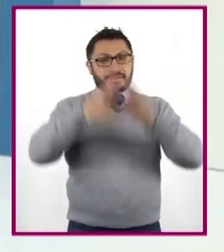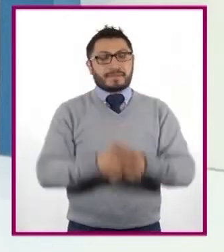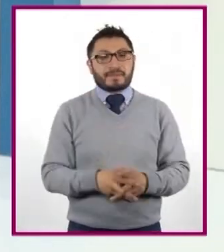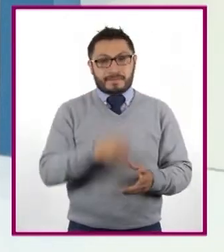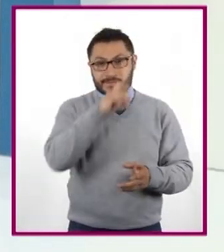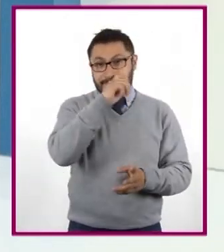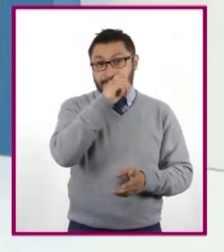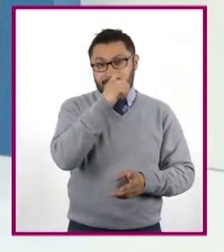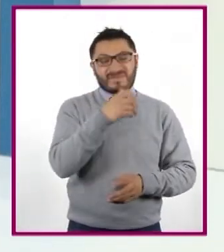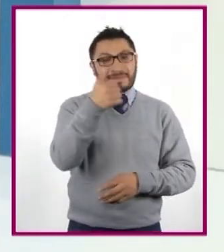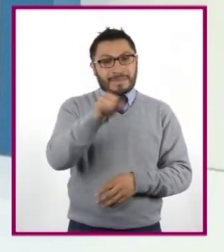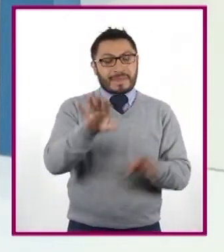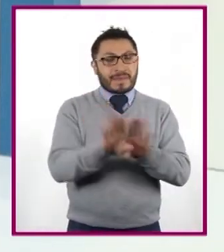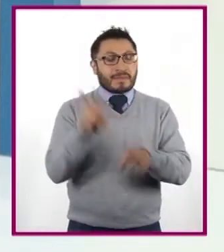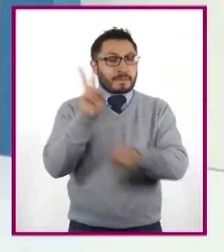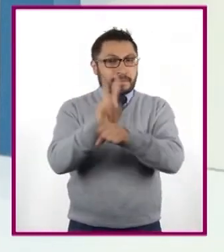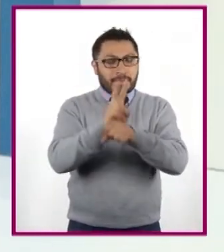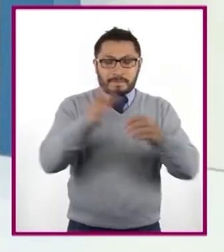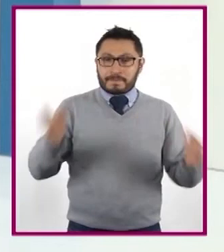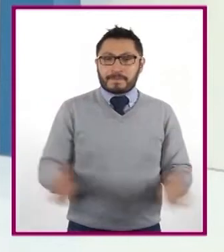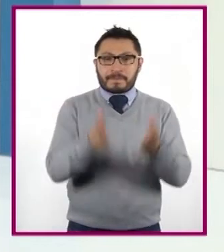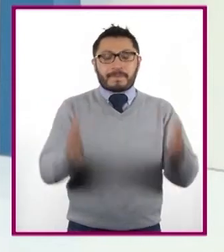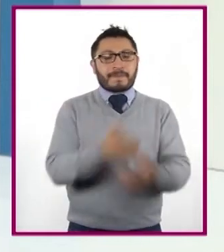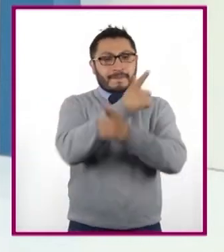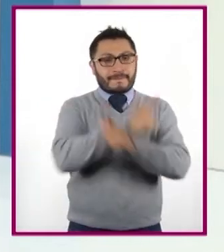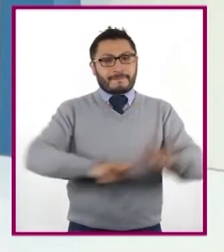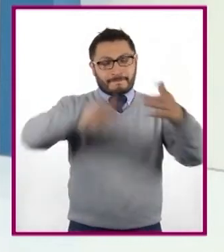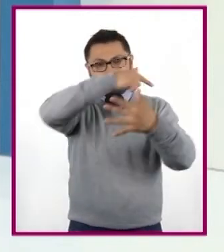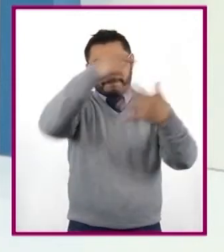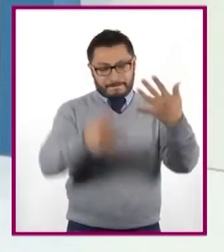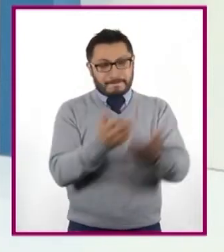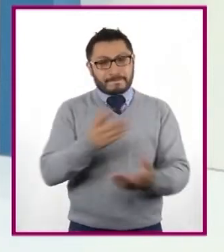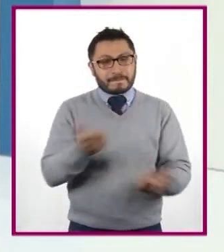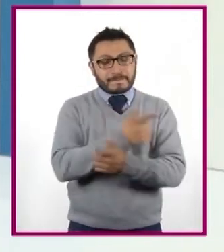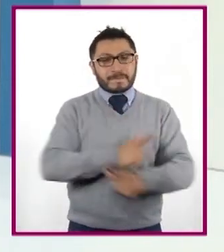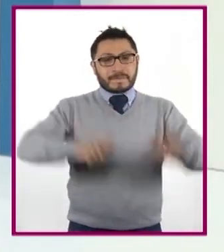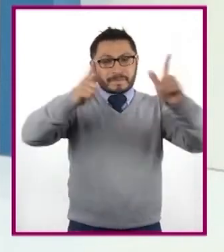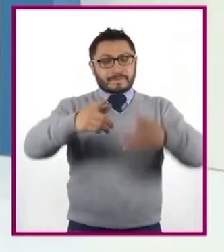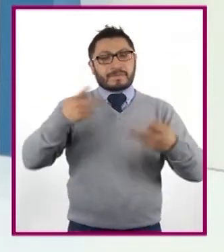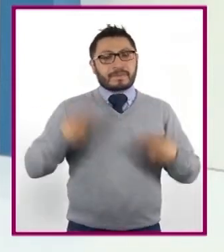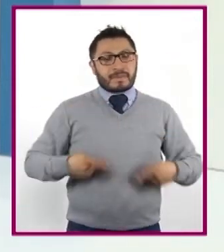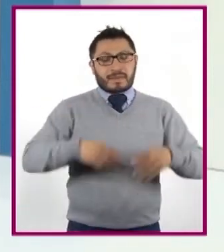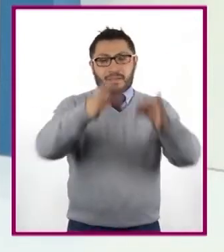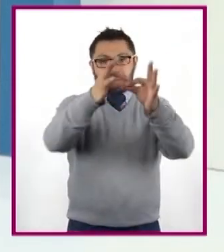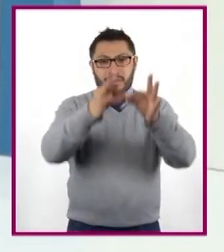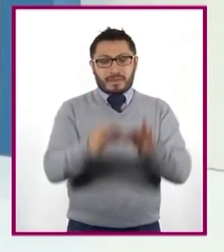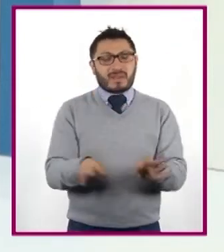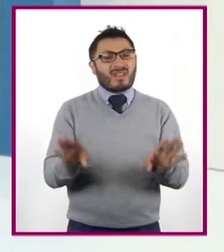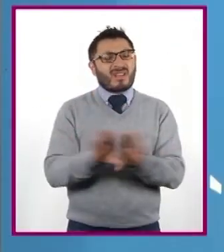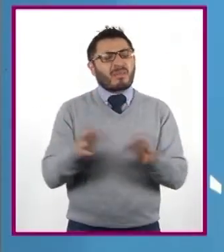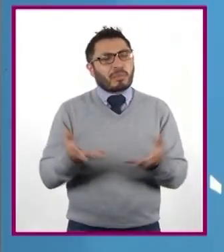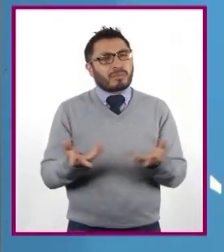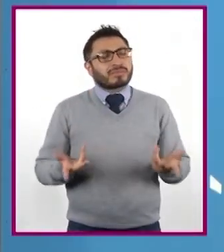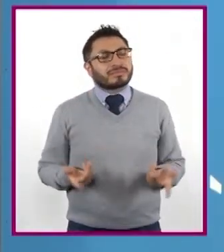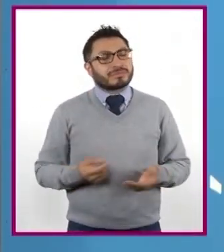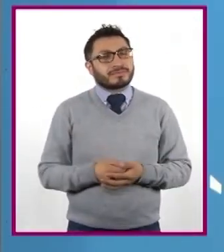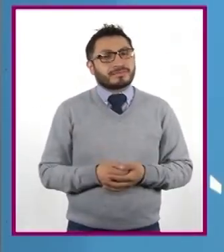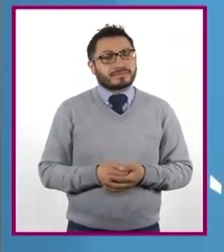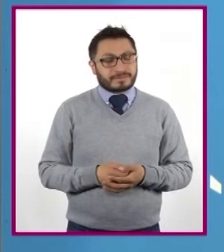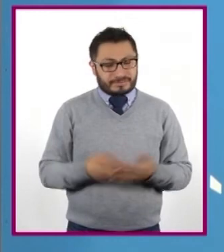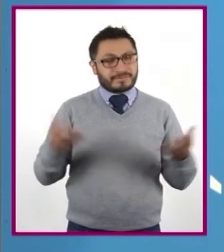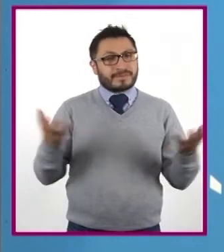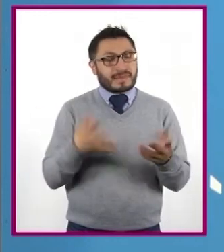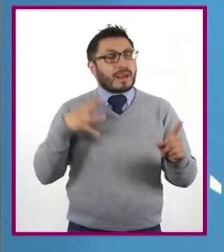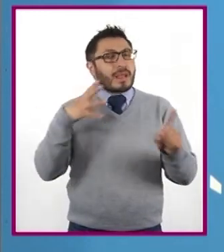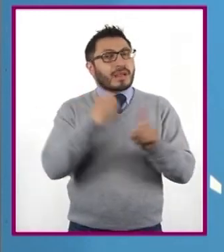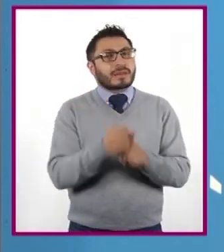Es así como vigilan y promueven que las libertades de los ciudadanos se cumplan. ¿Cómo lo logran? Lo logran